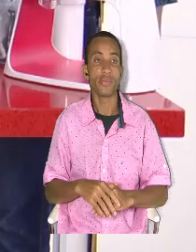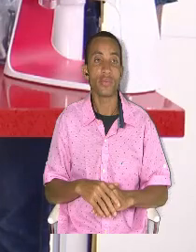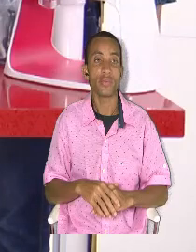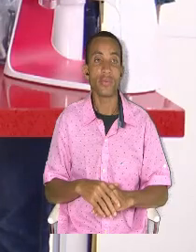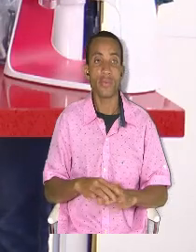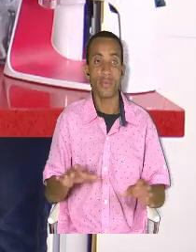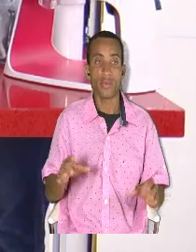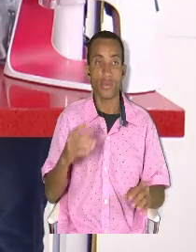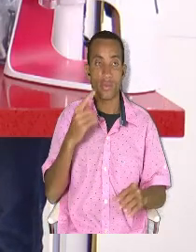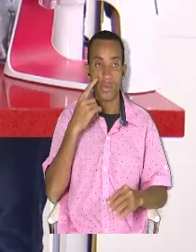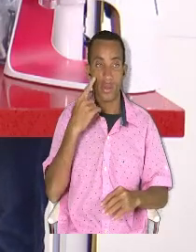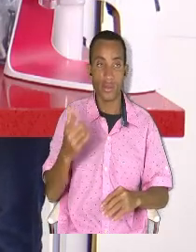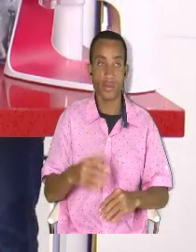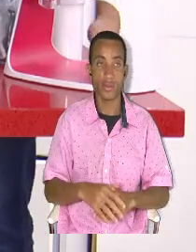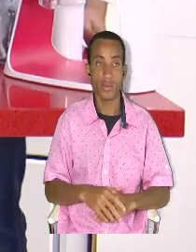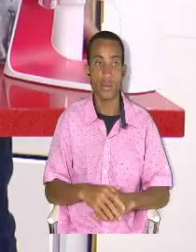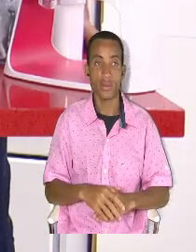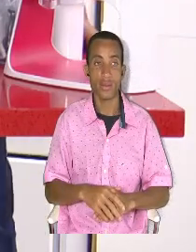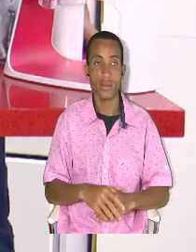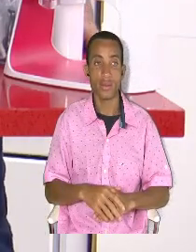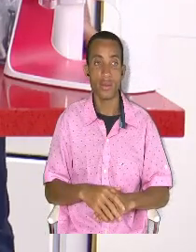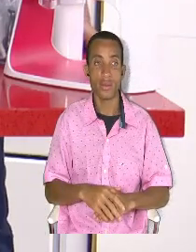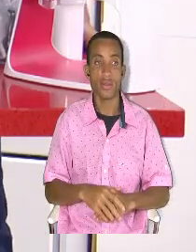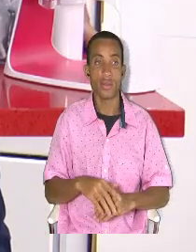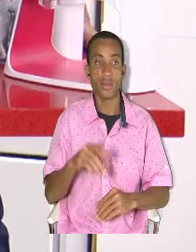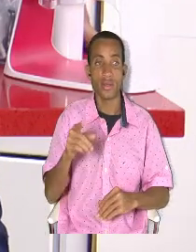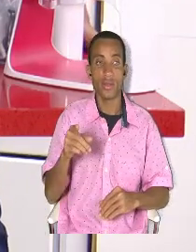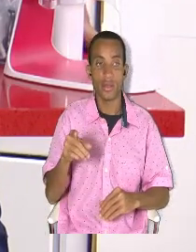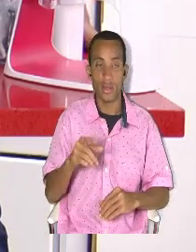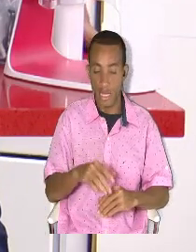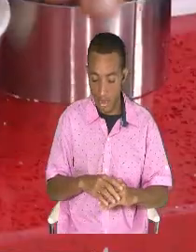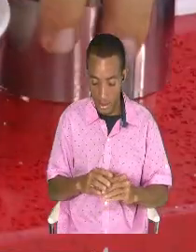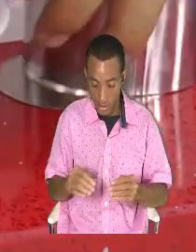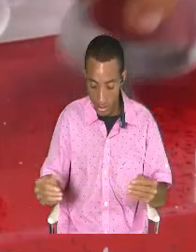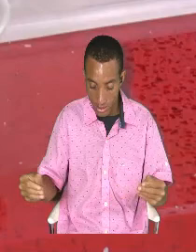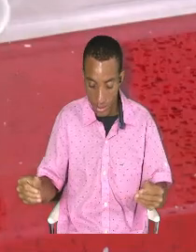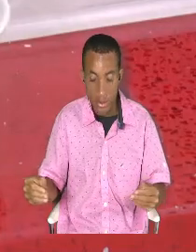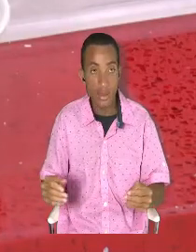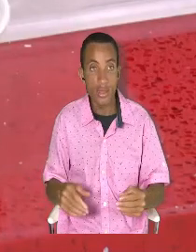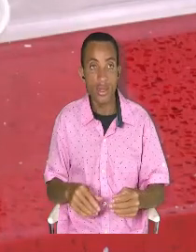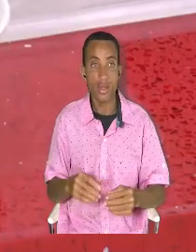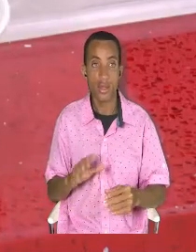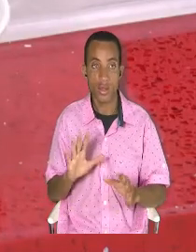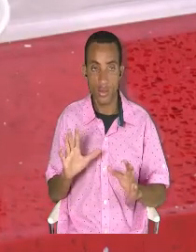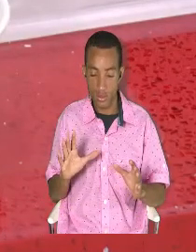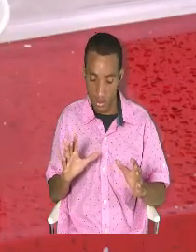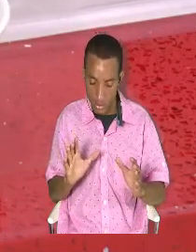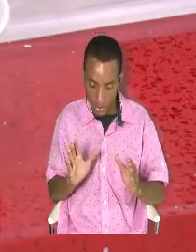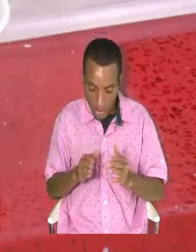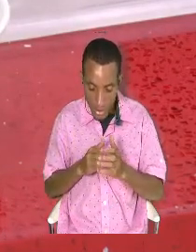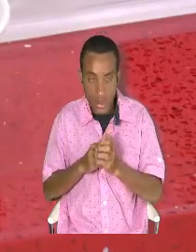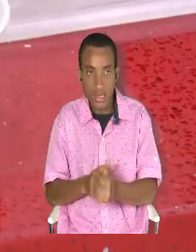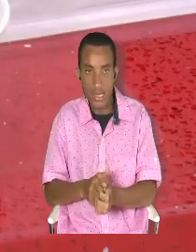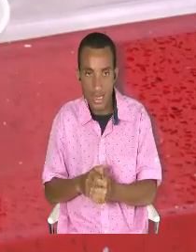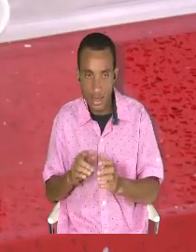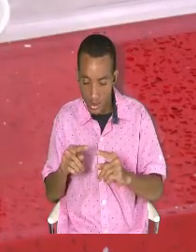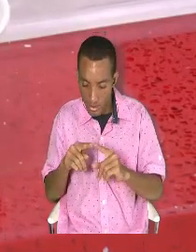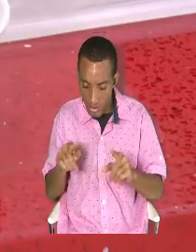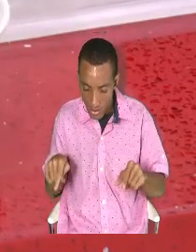platico. Entonces, en este platico voy a agregarle a este puré, traje un molde, ¿sí? Con este molde vamos a procesar nuestro